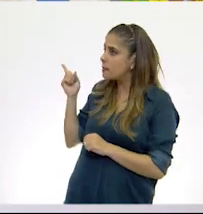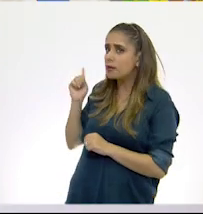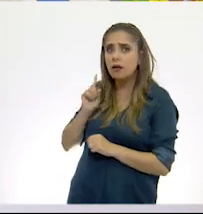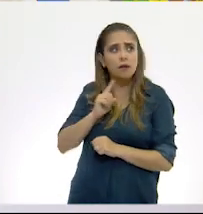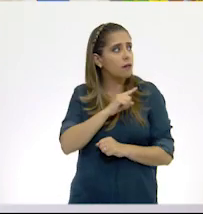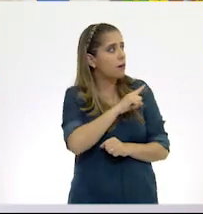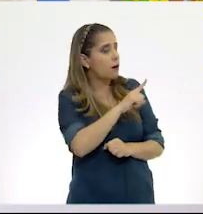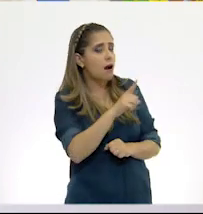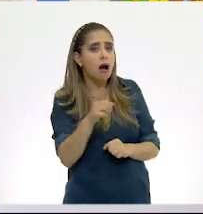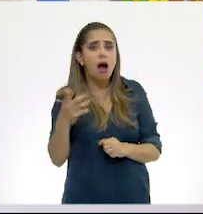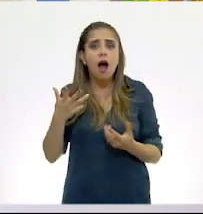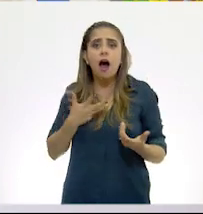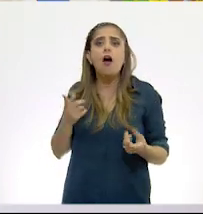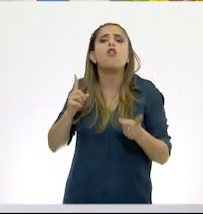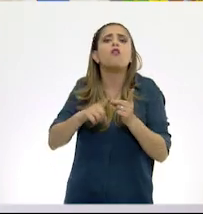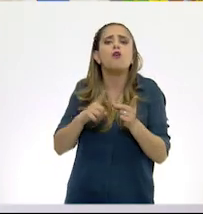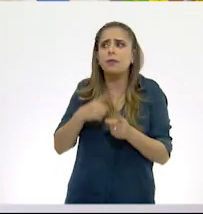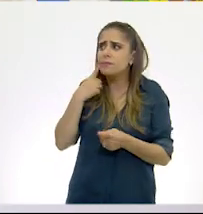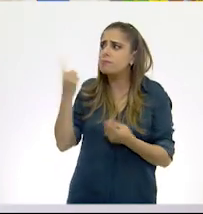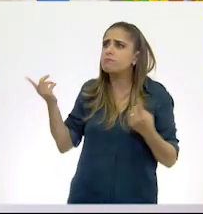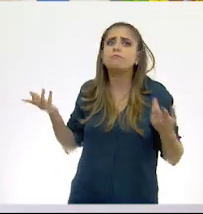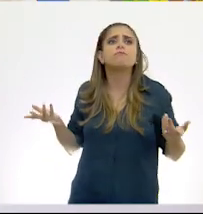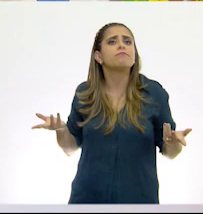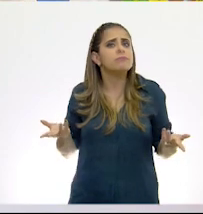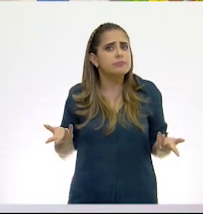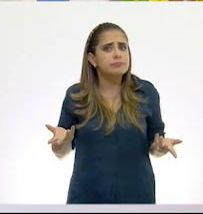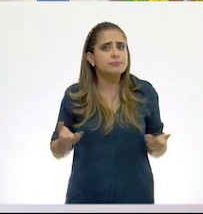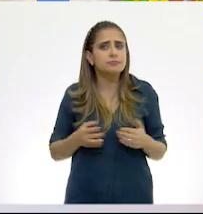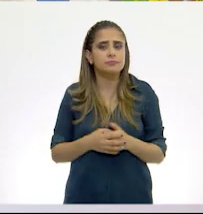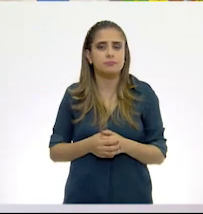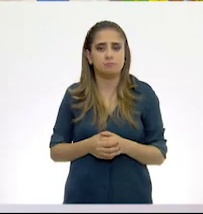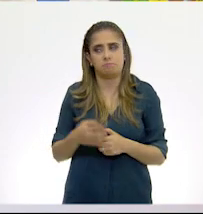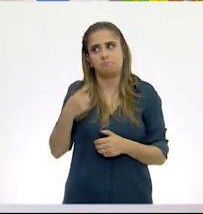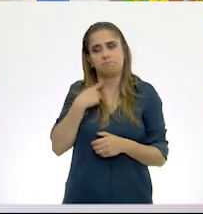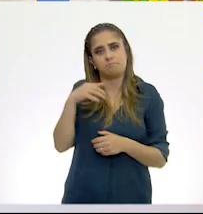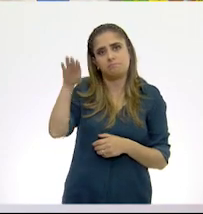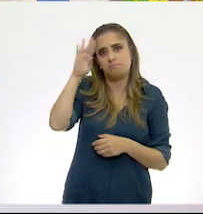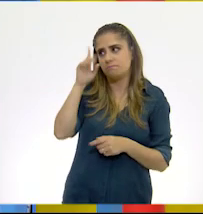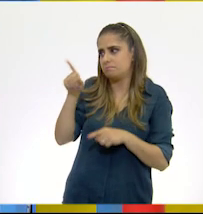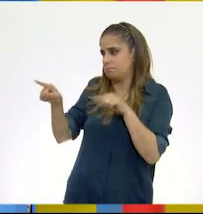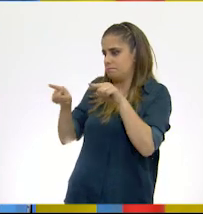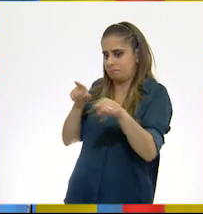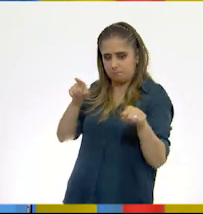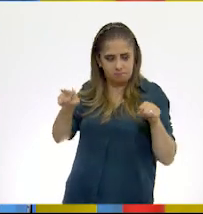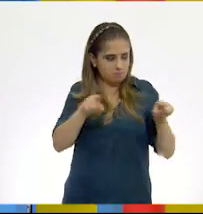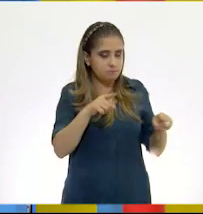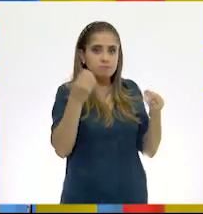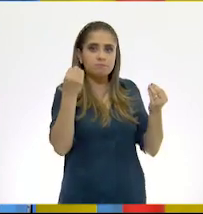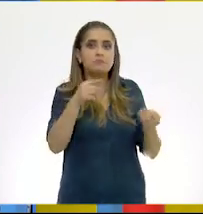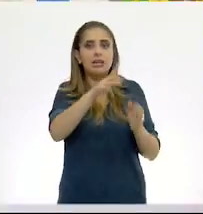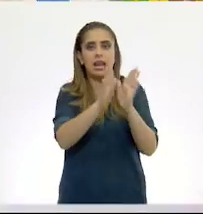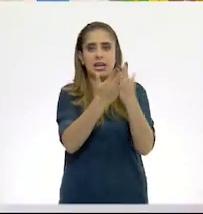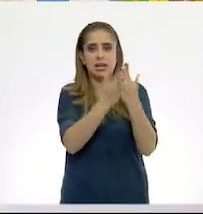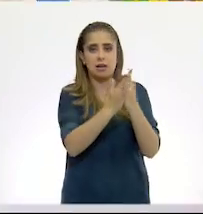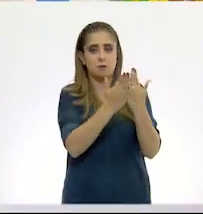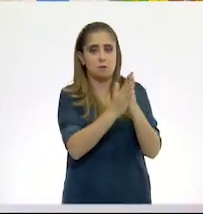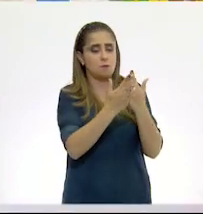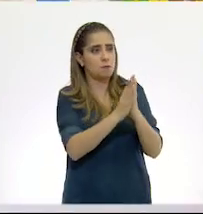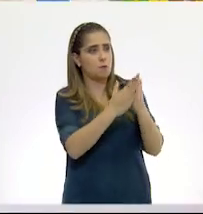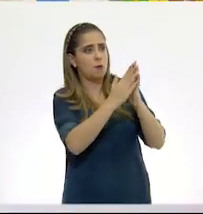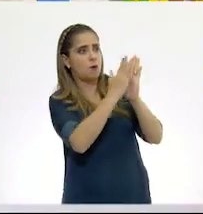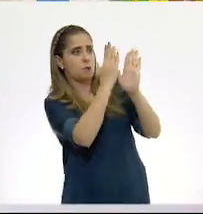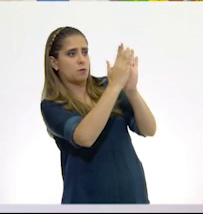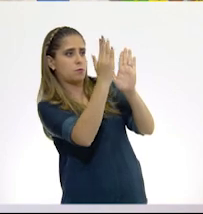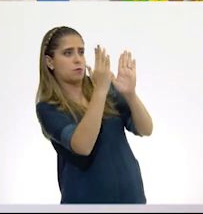encontrar o dónde ves tú una figura geométrica? Pues en todas partes. En el librero veo